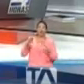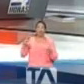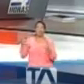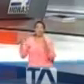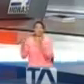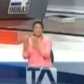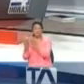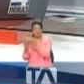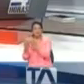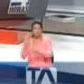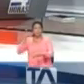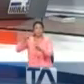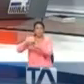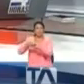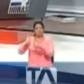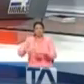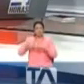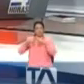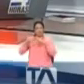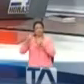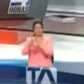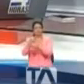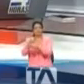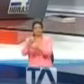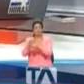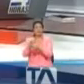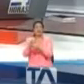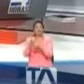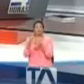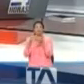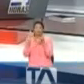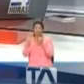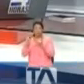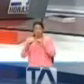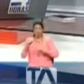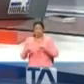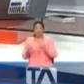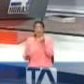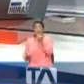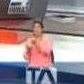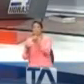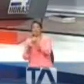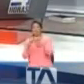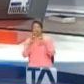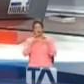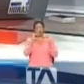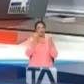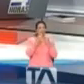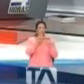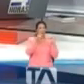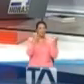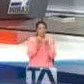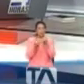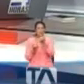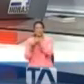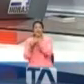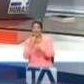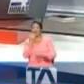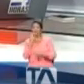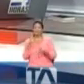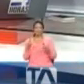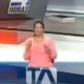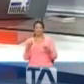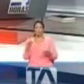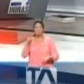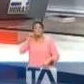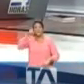la que inicie su tratamiento. El texto no cuenta con el apoyo de las organizaciones sociales. Mañana se realizará la